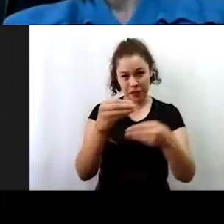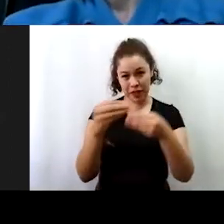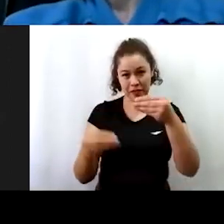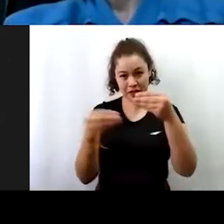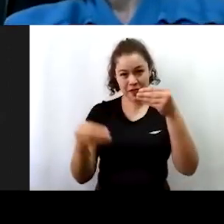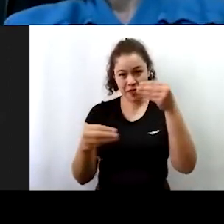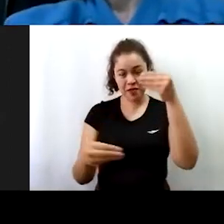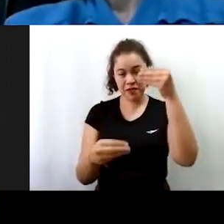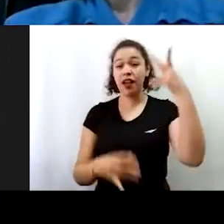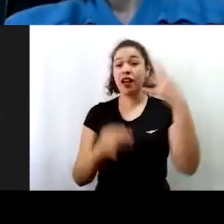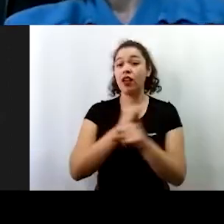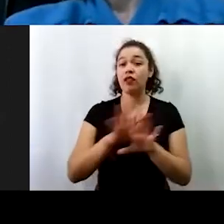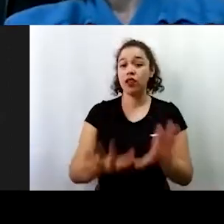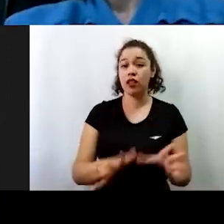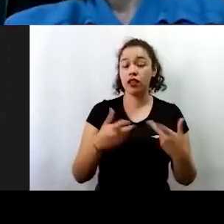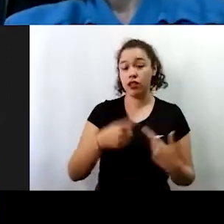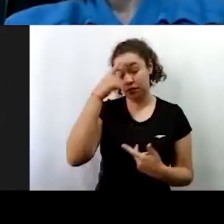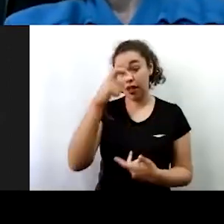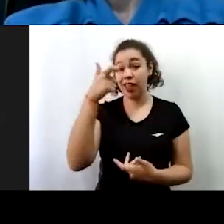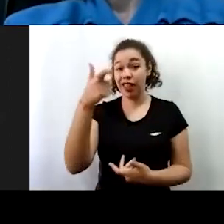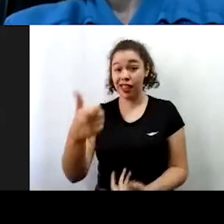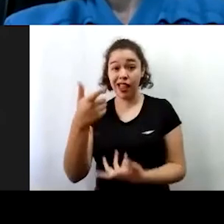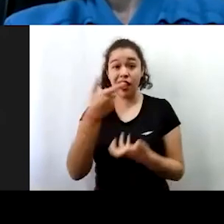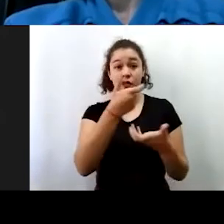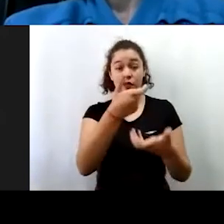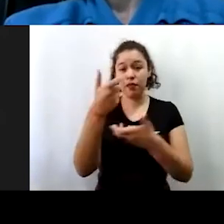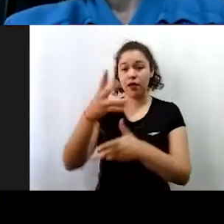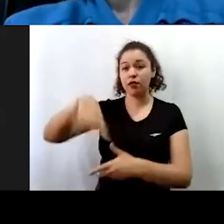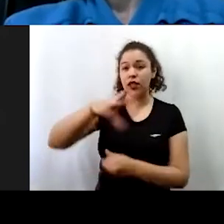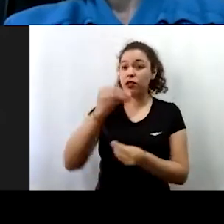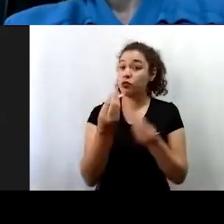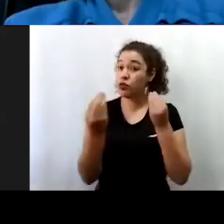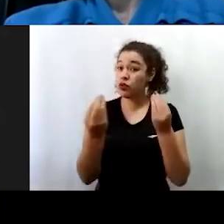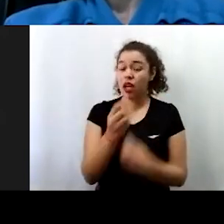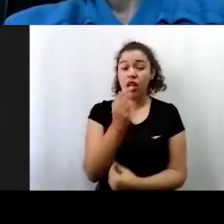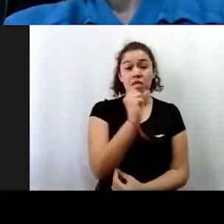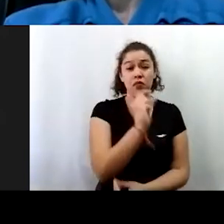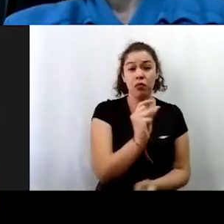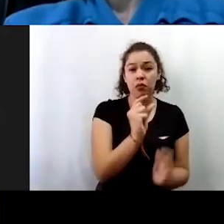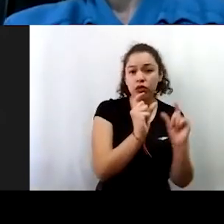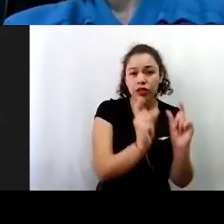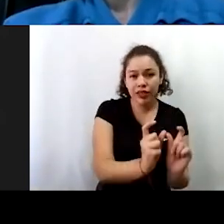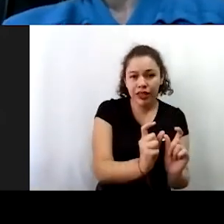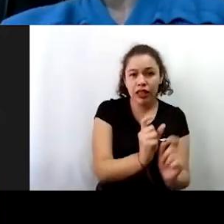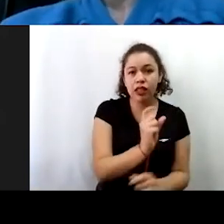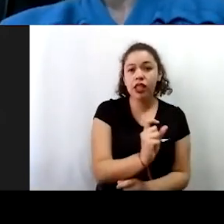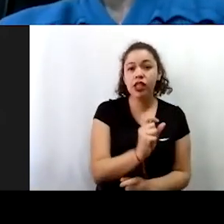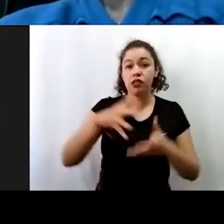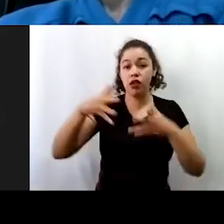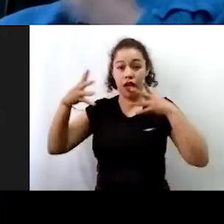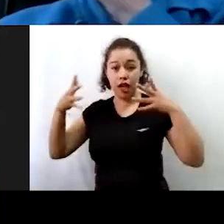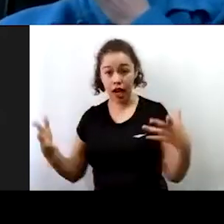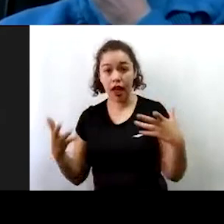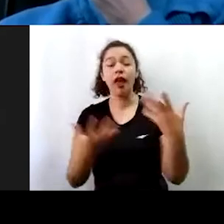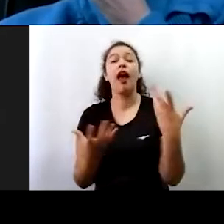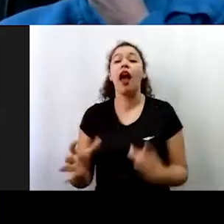es el tema de los financiamientos. Y hay muchísimos, así sean pequeños, sean grandes, hay de todo